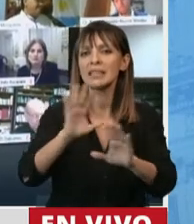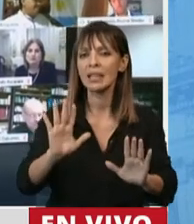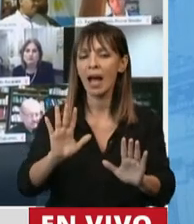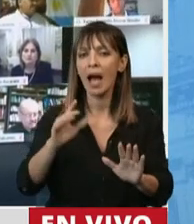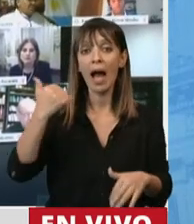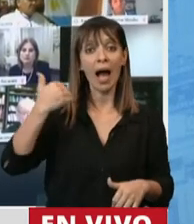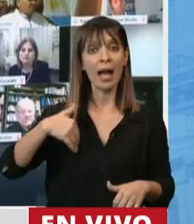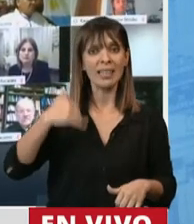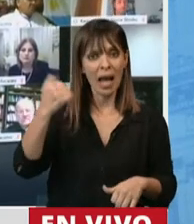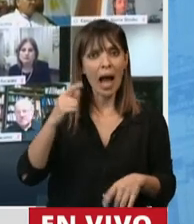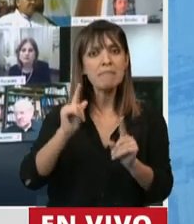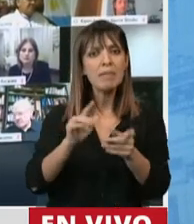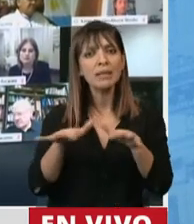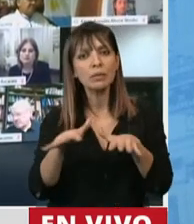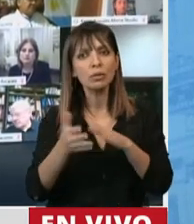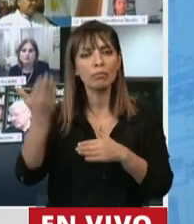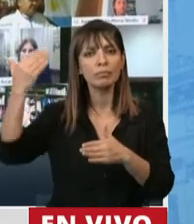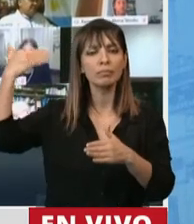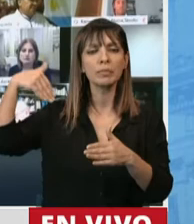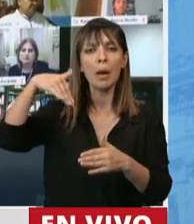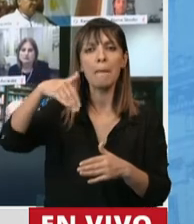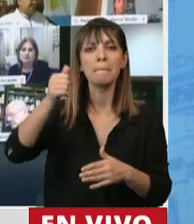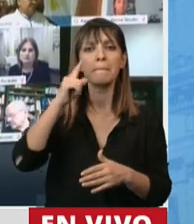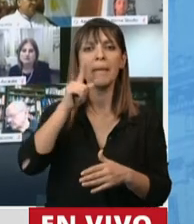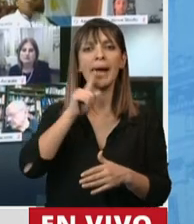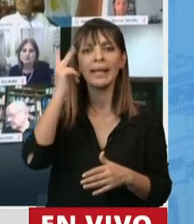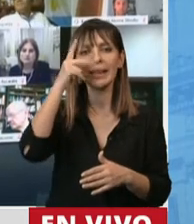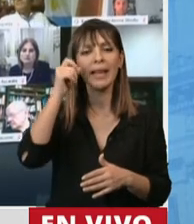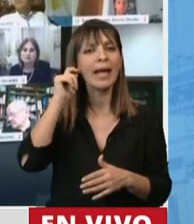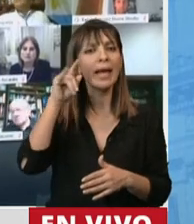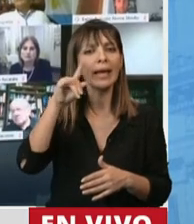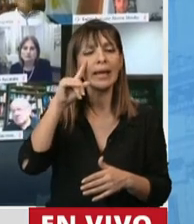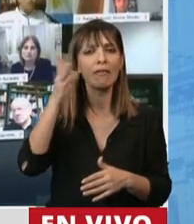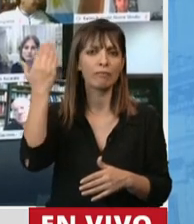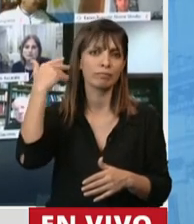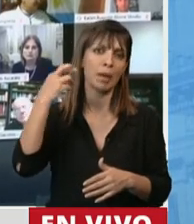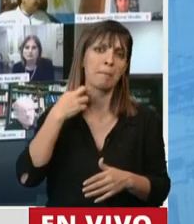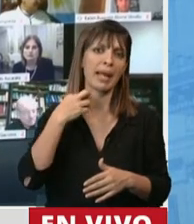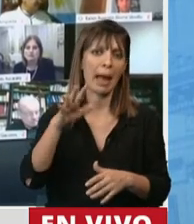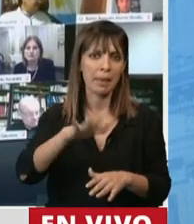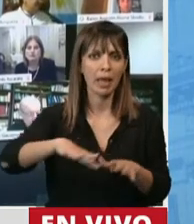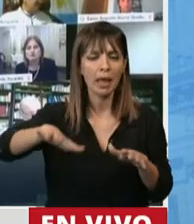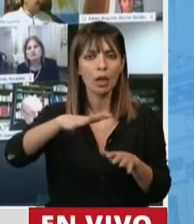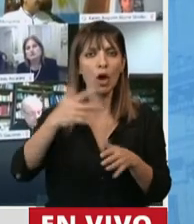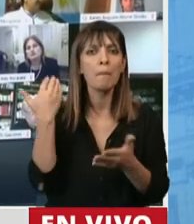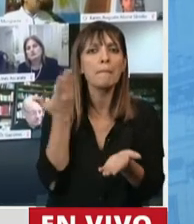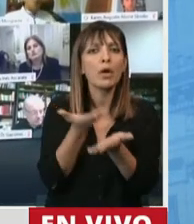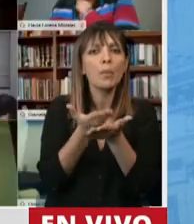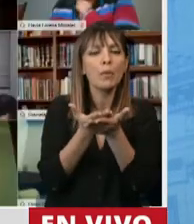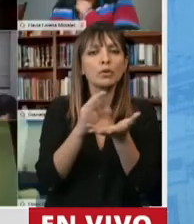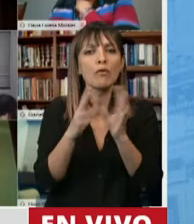historia particular con esto, porque fue Maistegui allá en la zona de Pergamino, donde propuso el uso